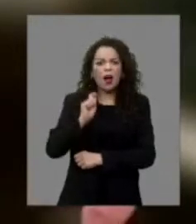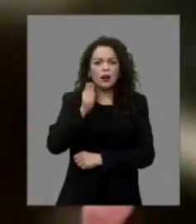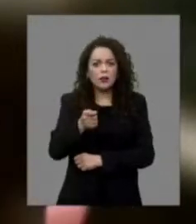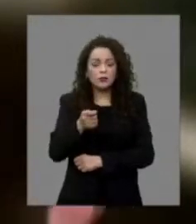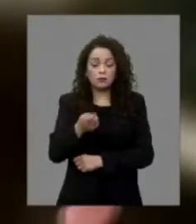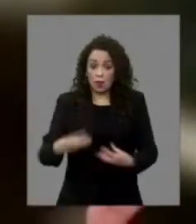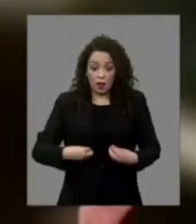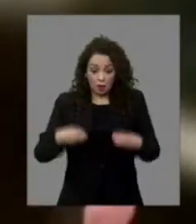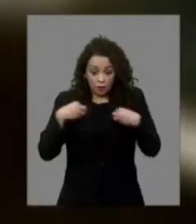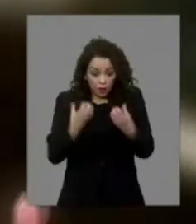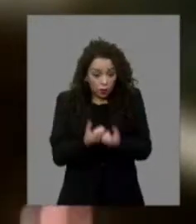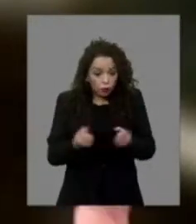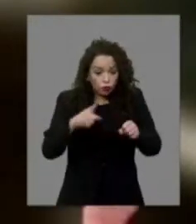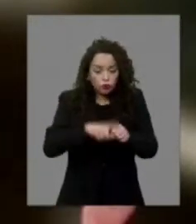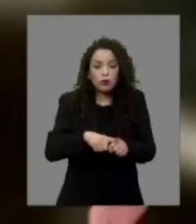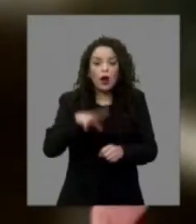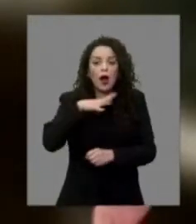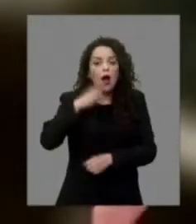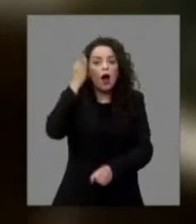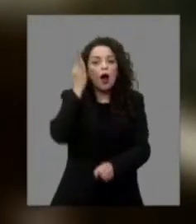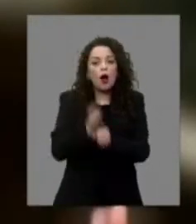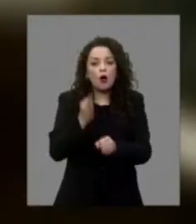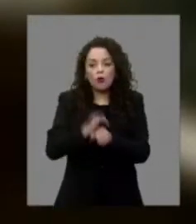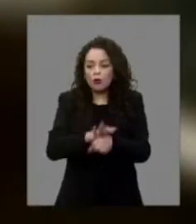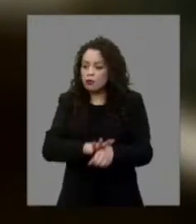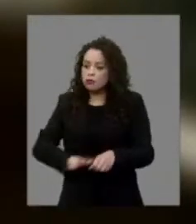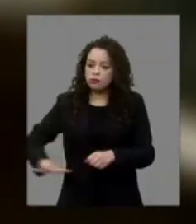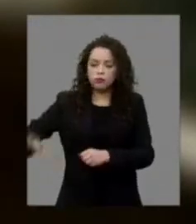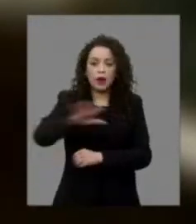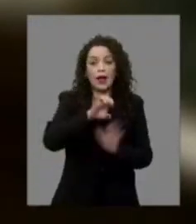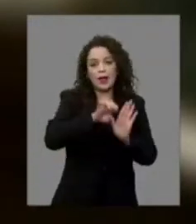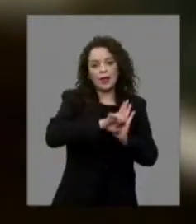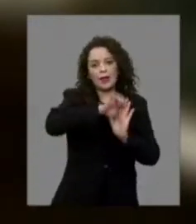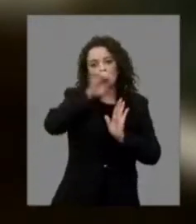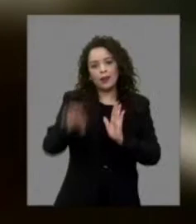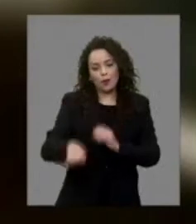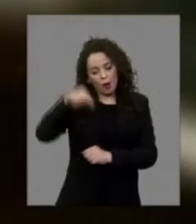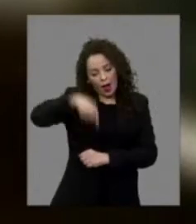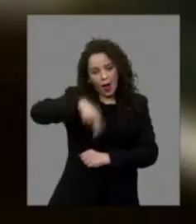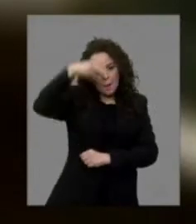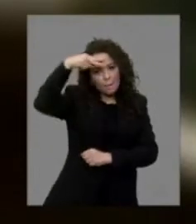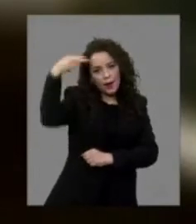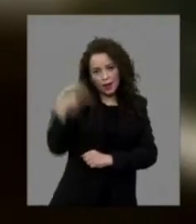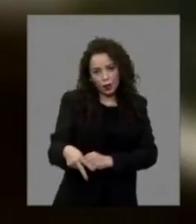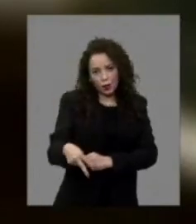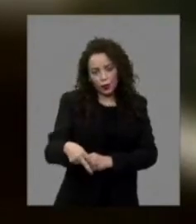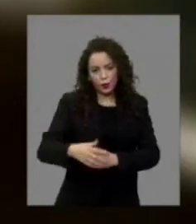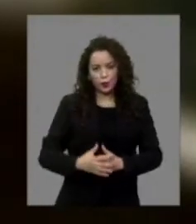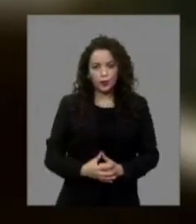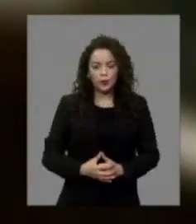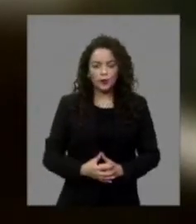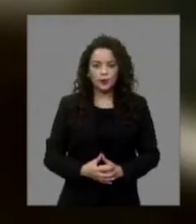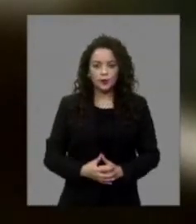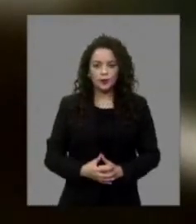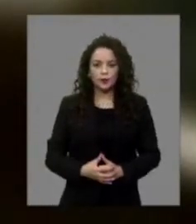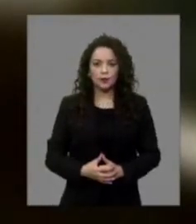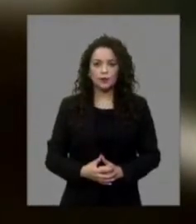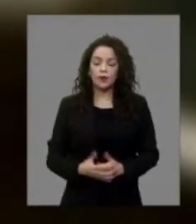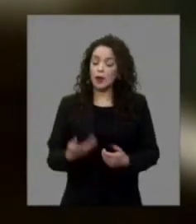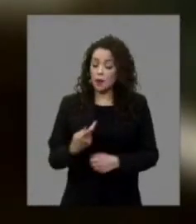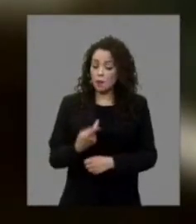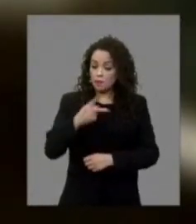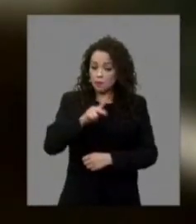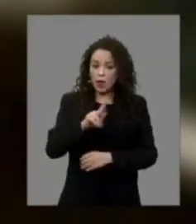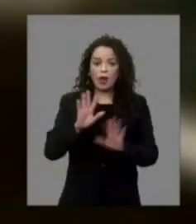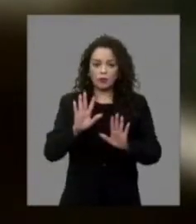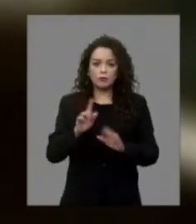social que se vive en un entorno determinado, en este caso, en nuestro país. Por el contrario, las normas de